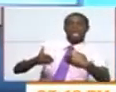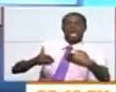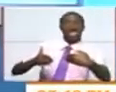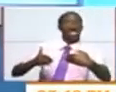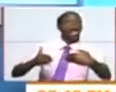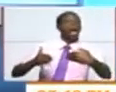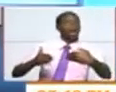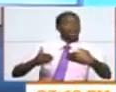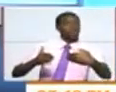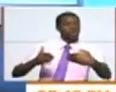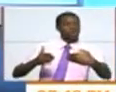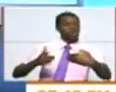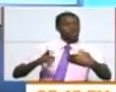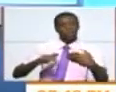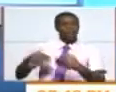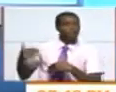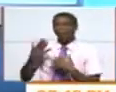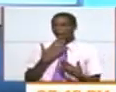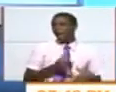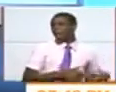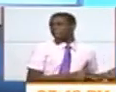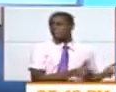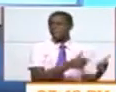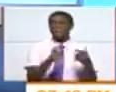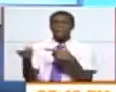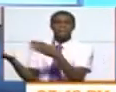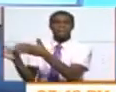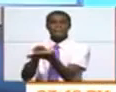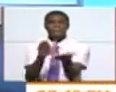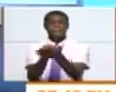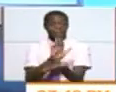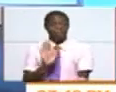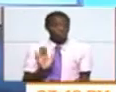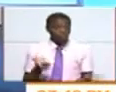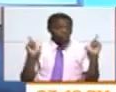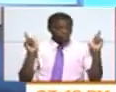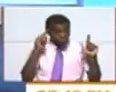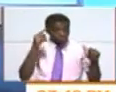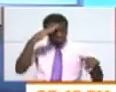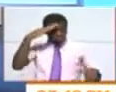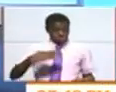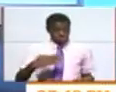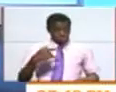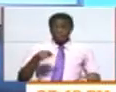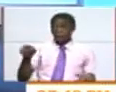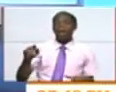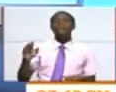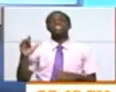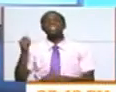¿acaso la Fuerza Armada no tiene toda la fuerza para hacerlo, valga la redundancia, de tomar Chacao y Baruta?